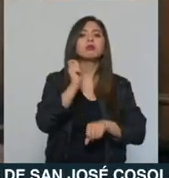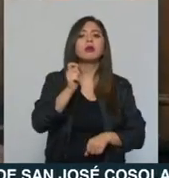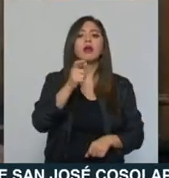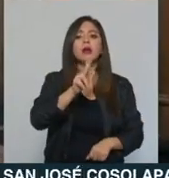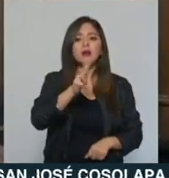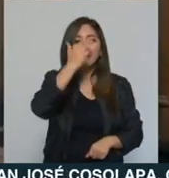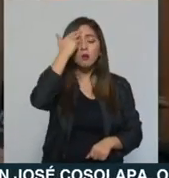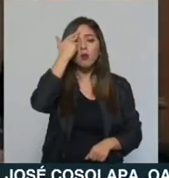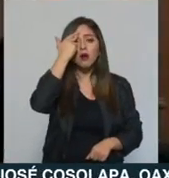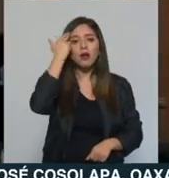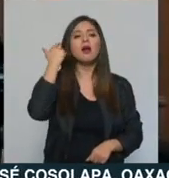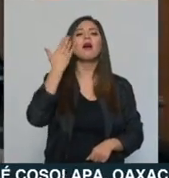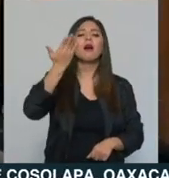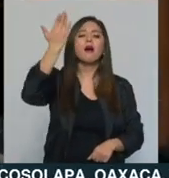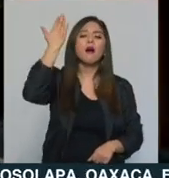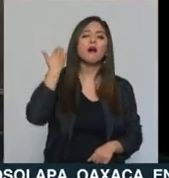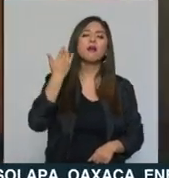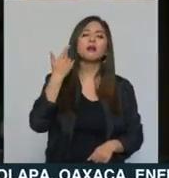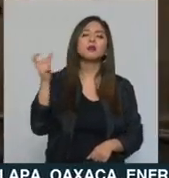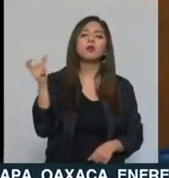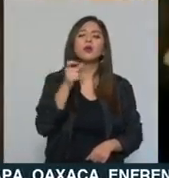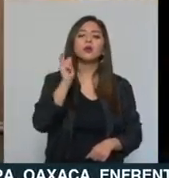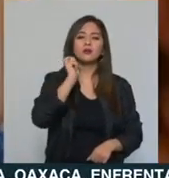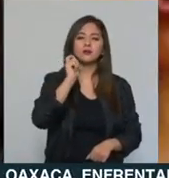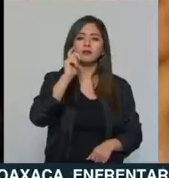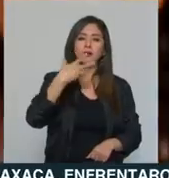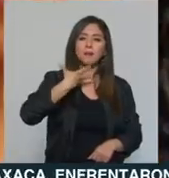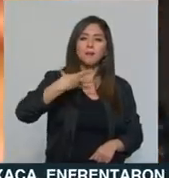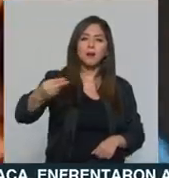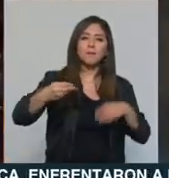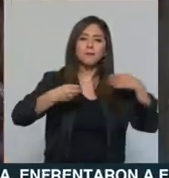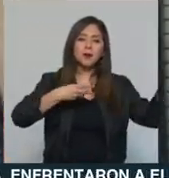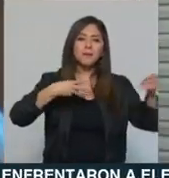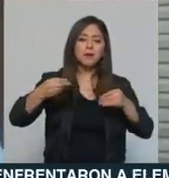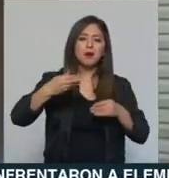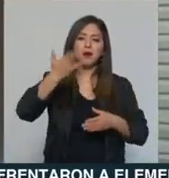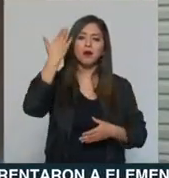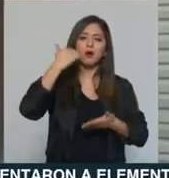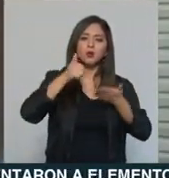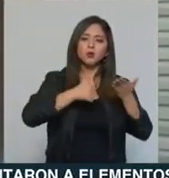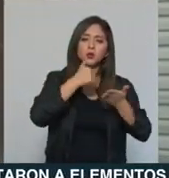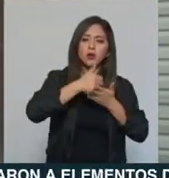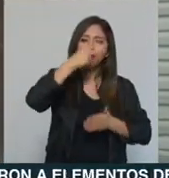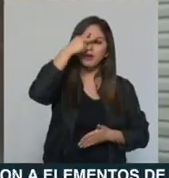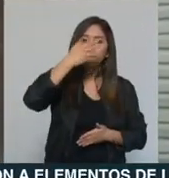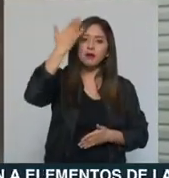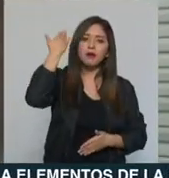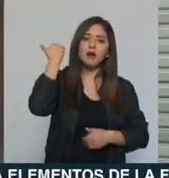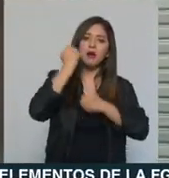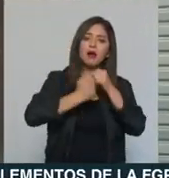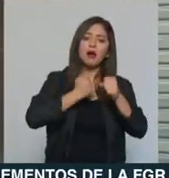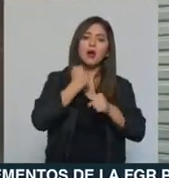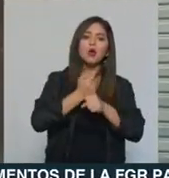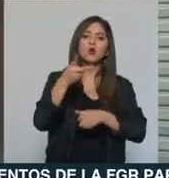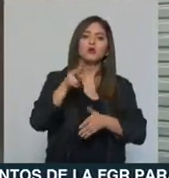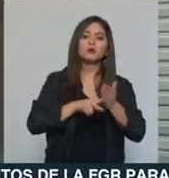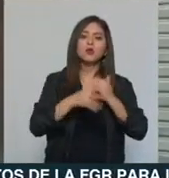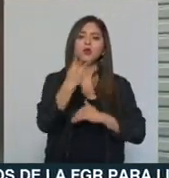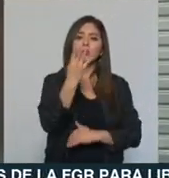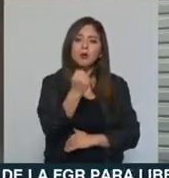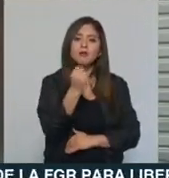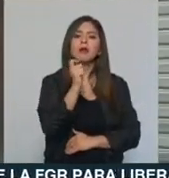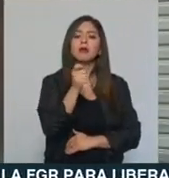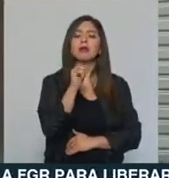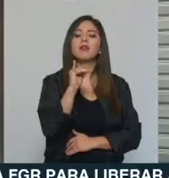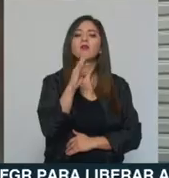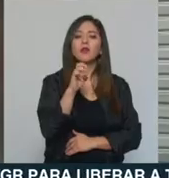nos recuerda lo que pasó, la epidemia que se registró en la Ciudad de México en 2009 por influenza.